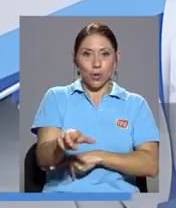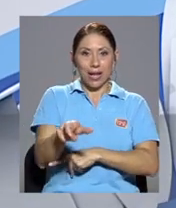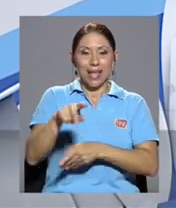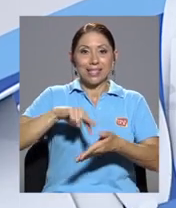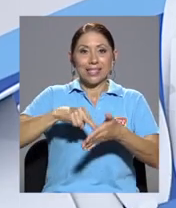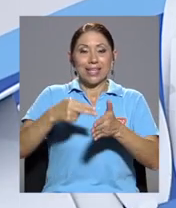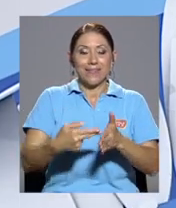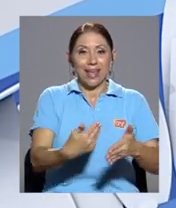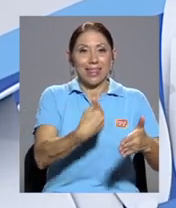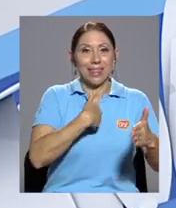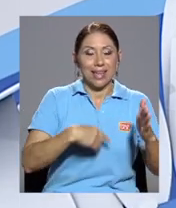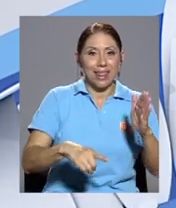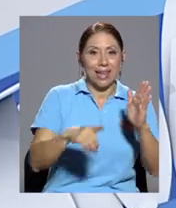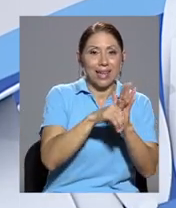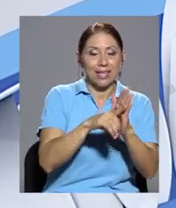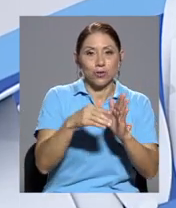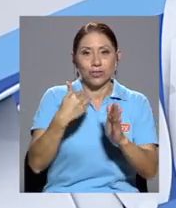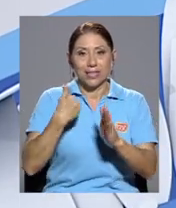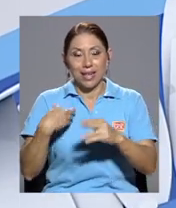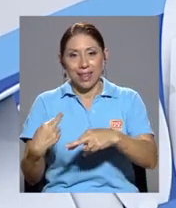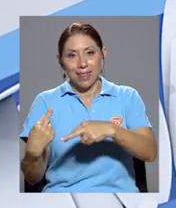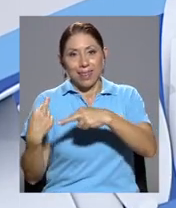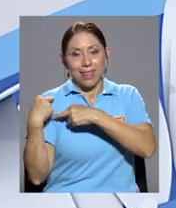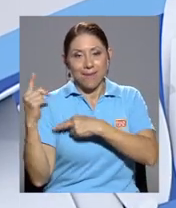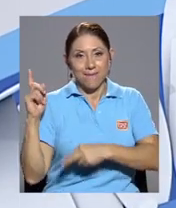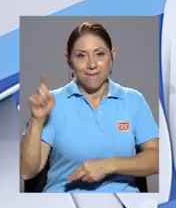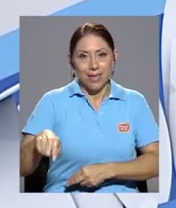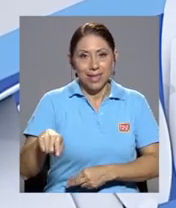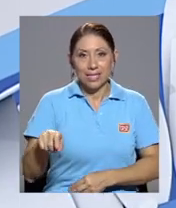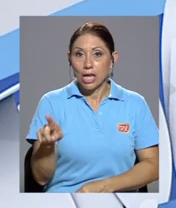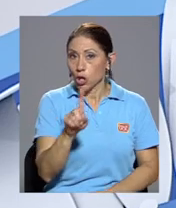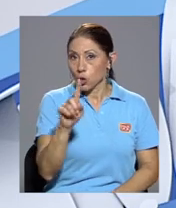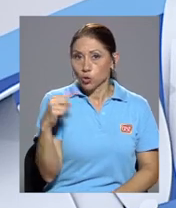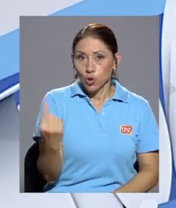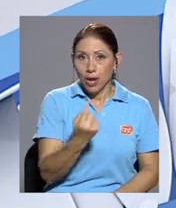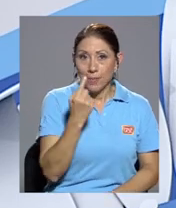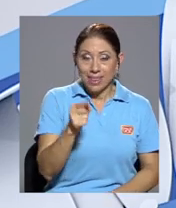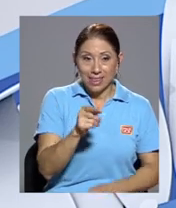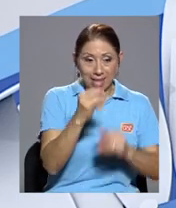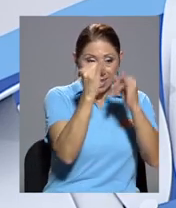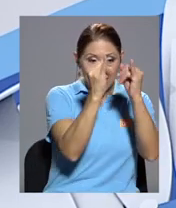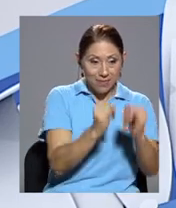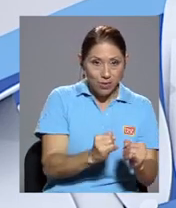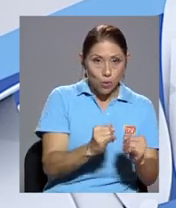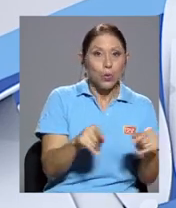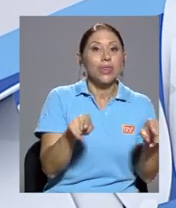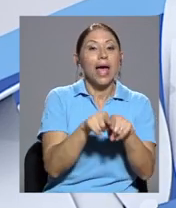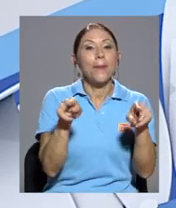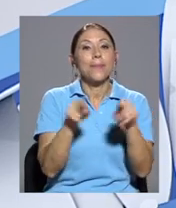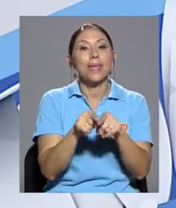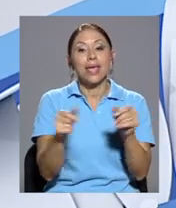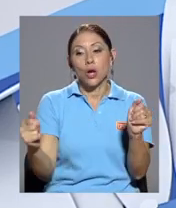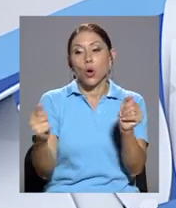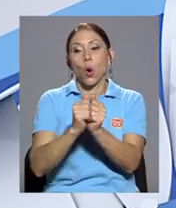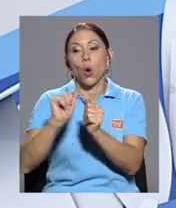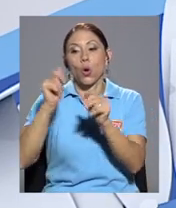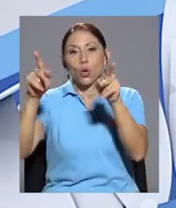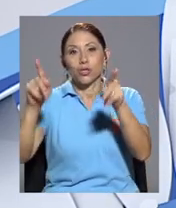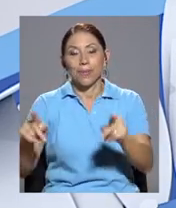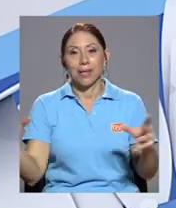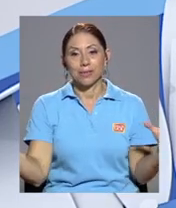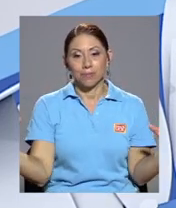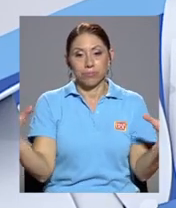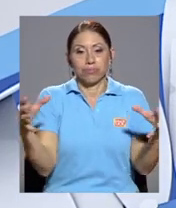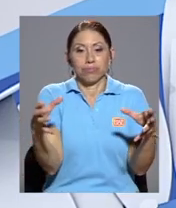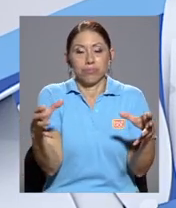derechos y deberes no solamente como individuos sino también en colectividad con los demás es un